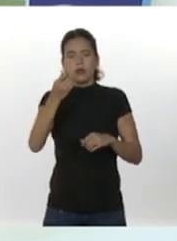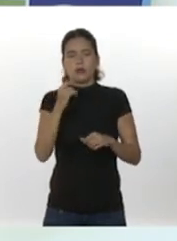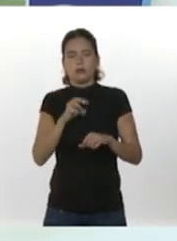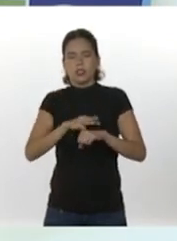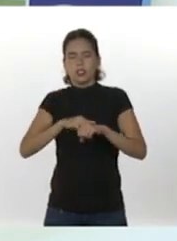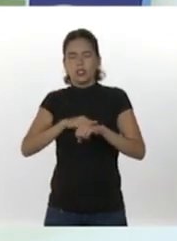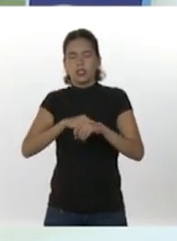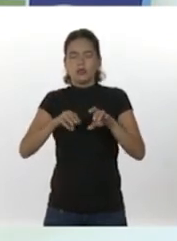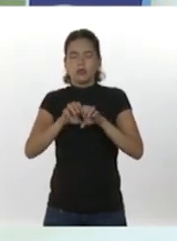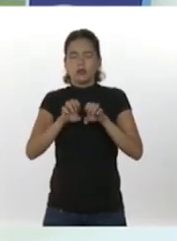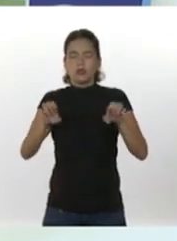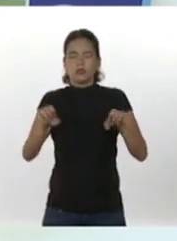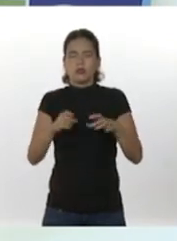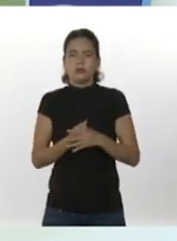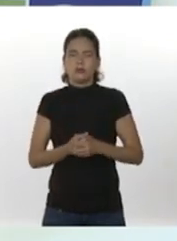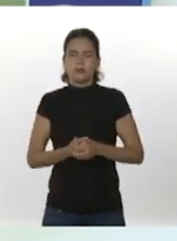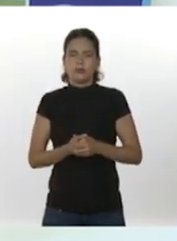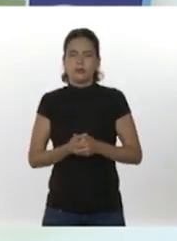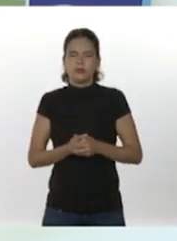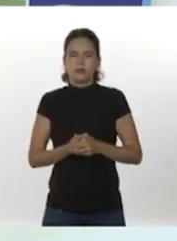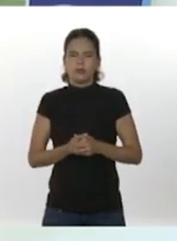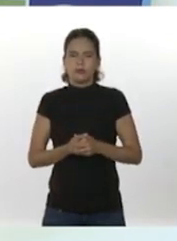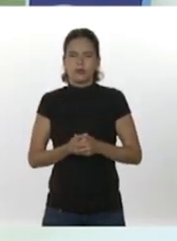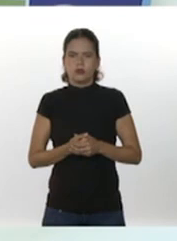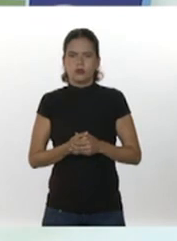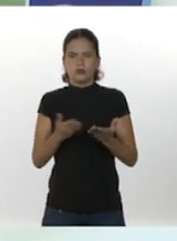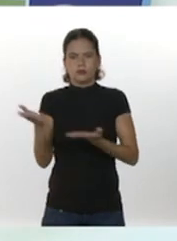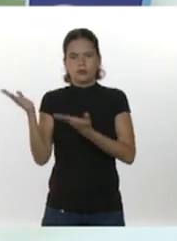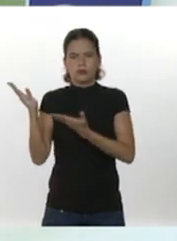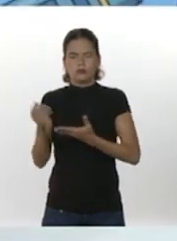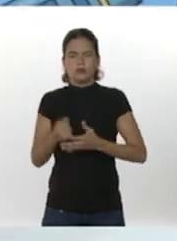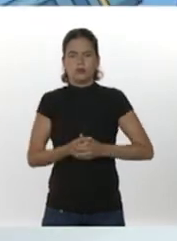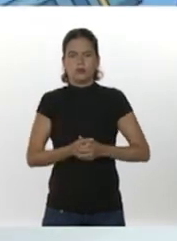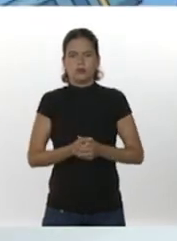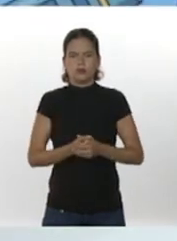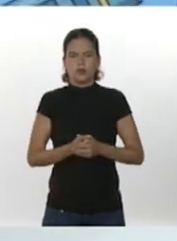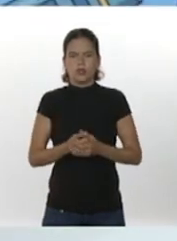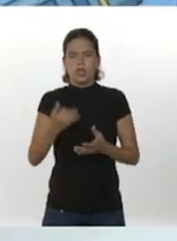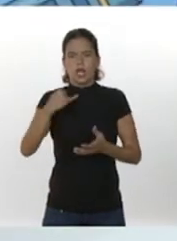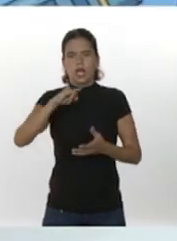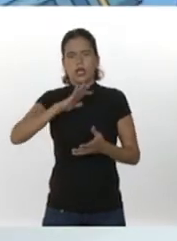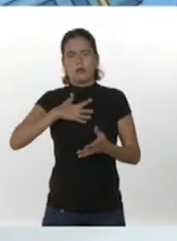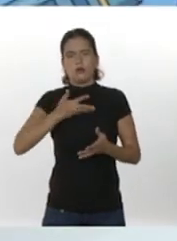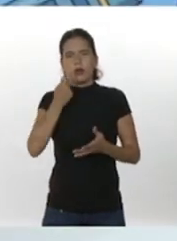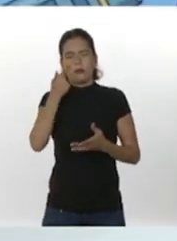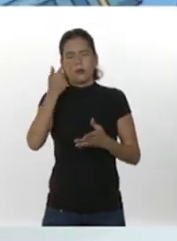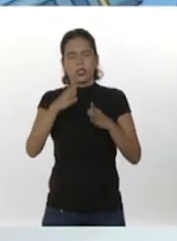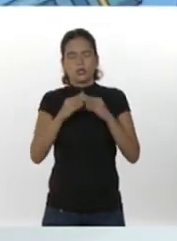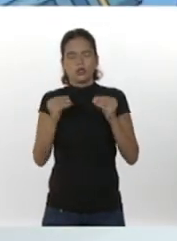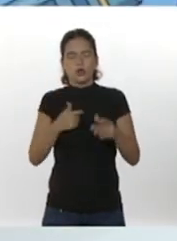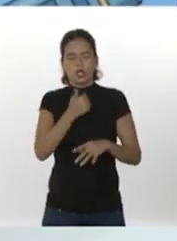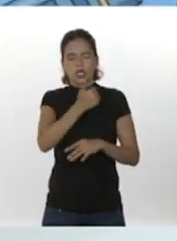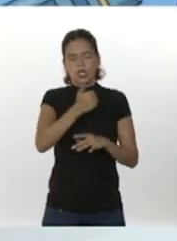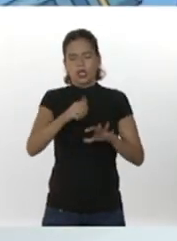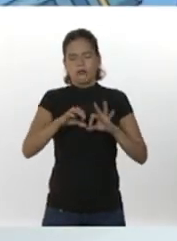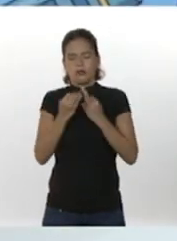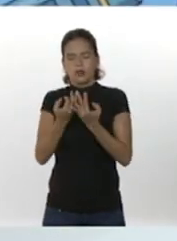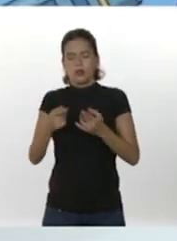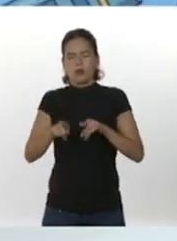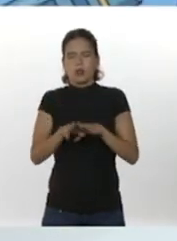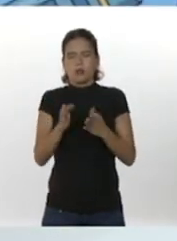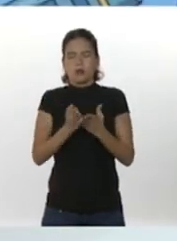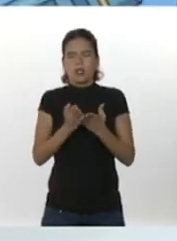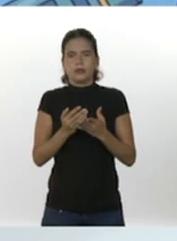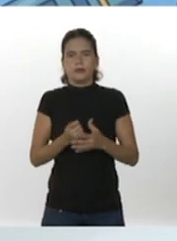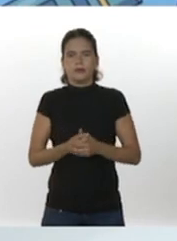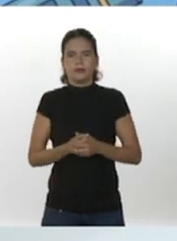del Ministerio del Poder Popular para la Educación, que se encuentra aquí en pantalla. Ahí pueden acceder al enlace de su programa favorito, Cada Familia,